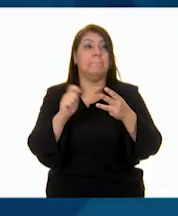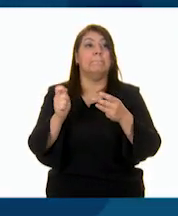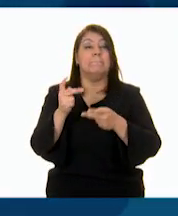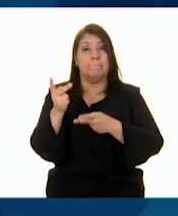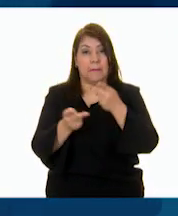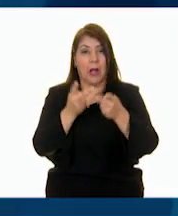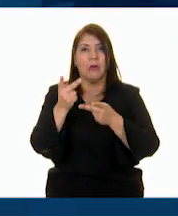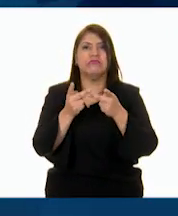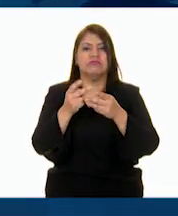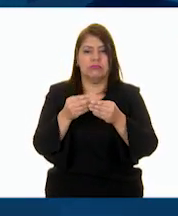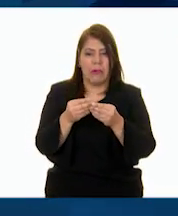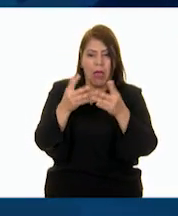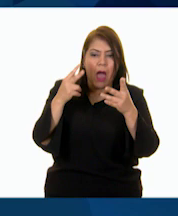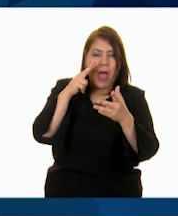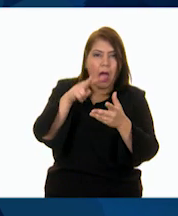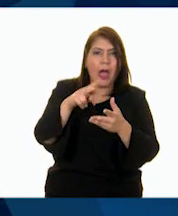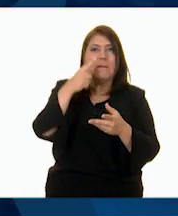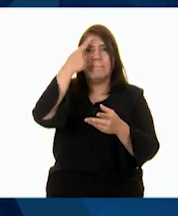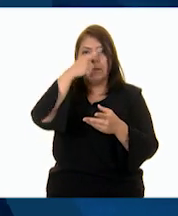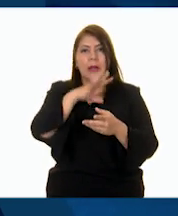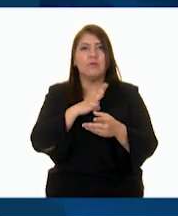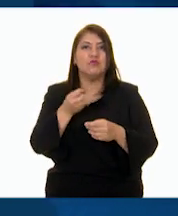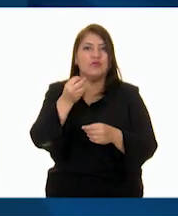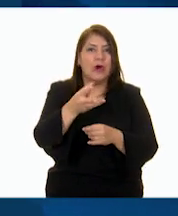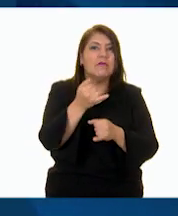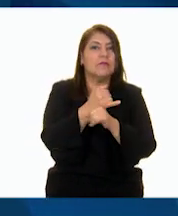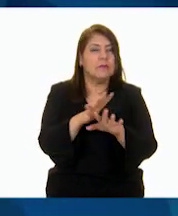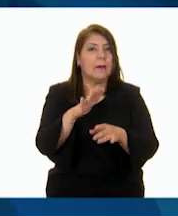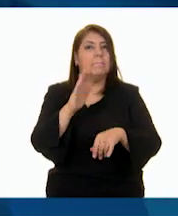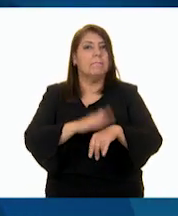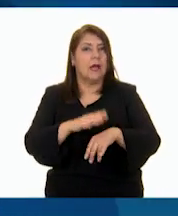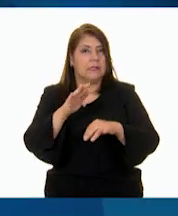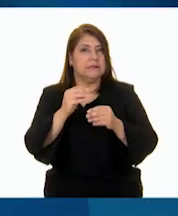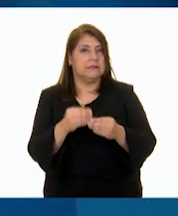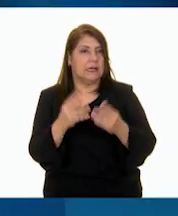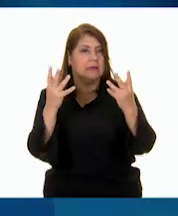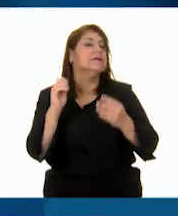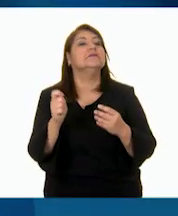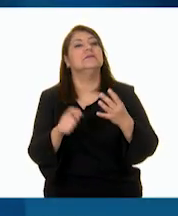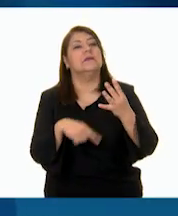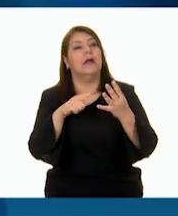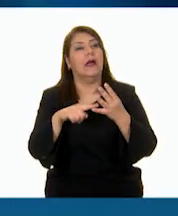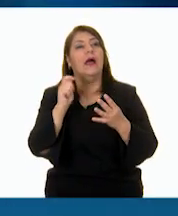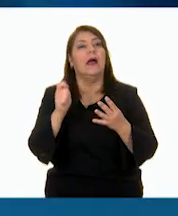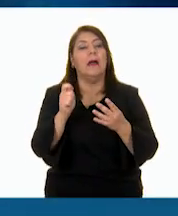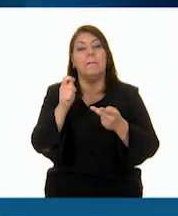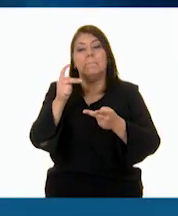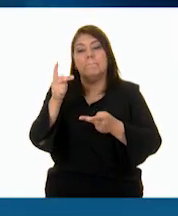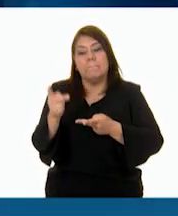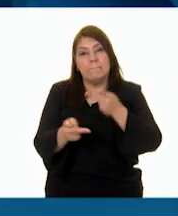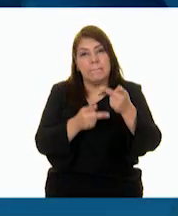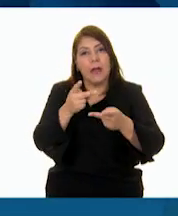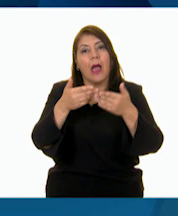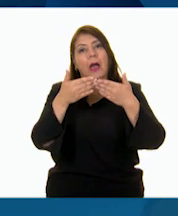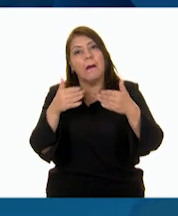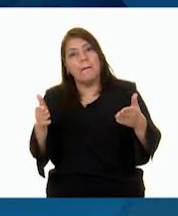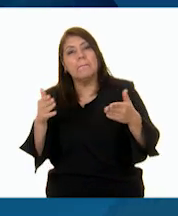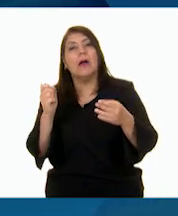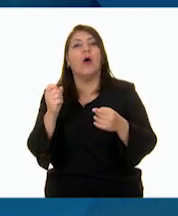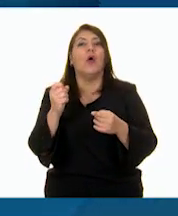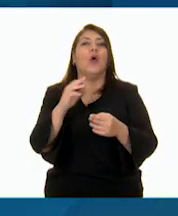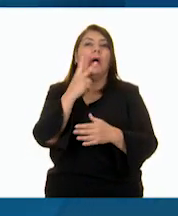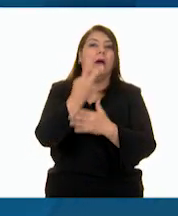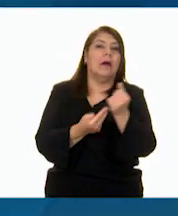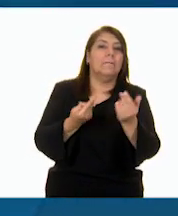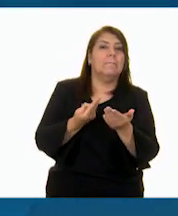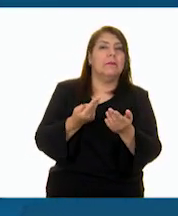forma clara para aportar información precisa? Seguimos adelante. ¿Las preguntas elegidas, abiertas, cerradas o mixtas,